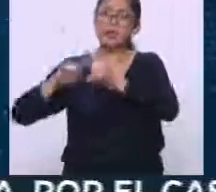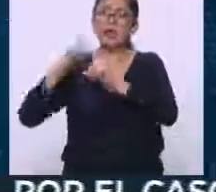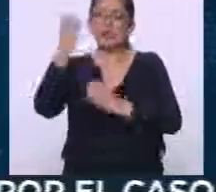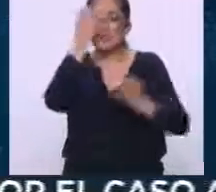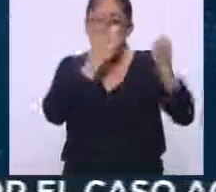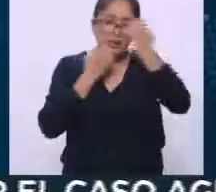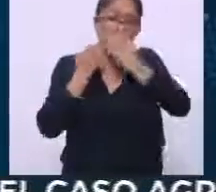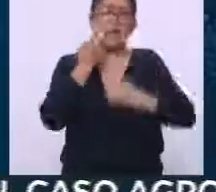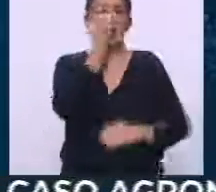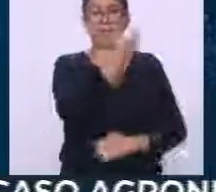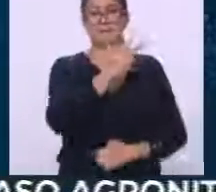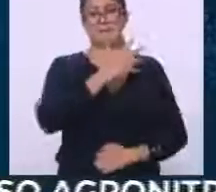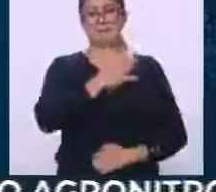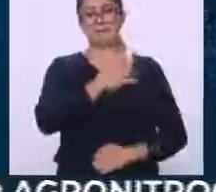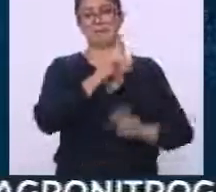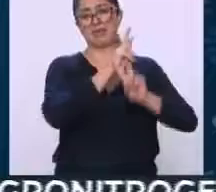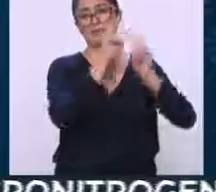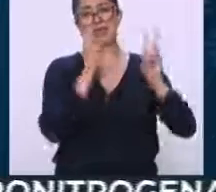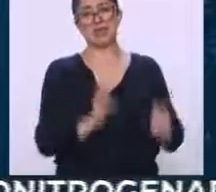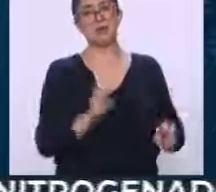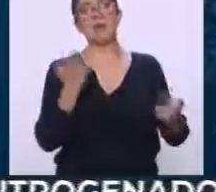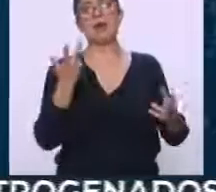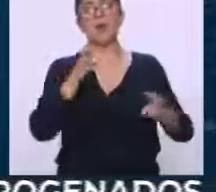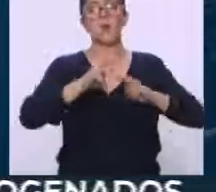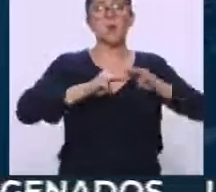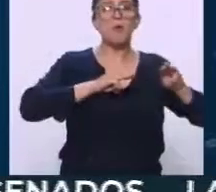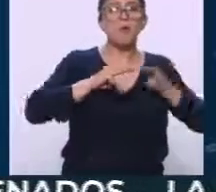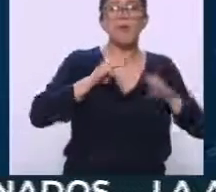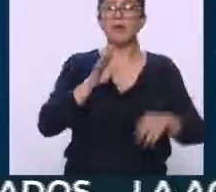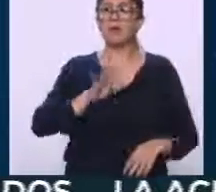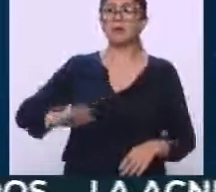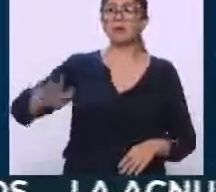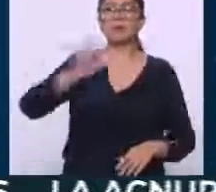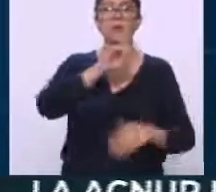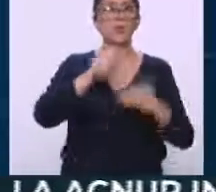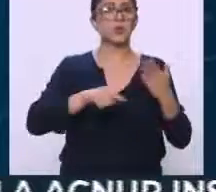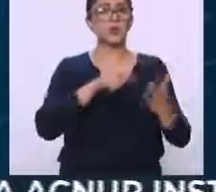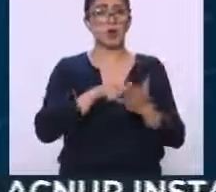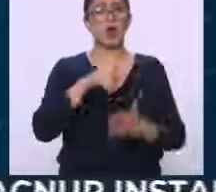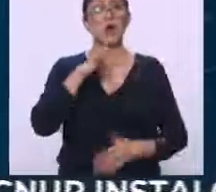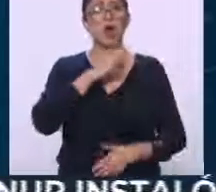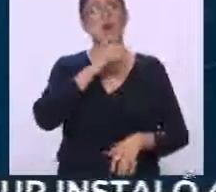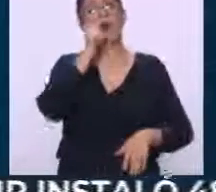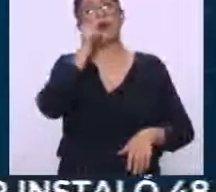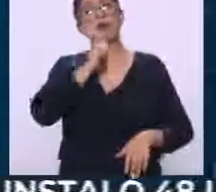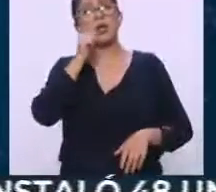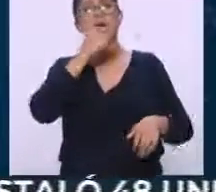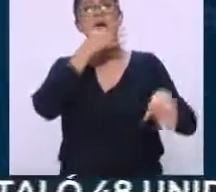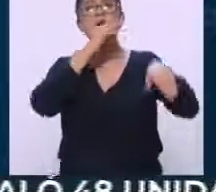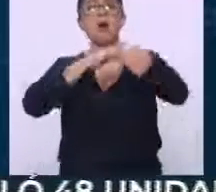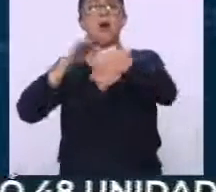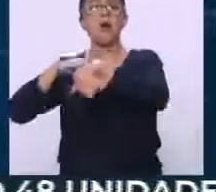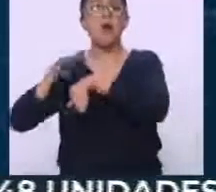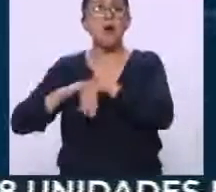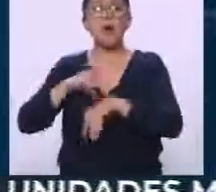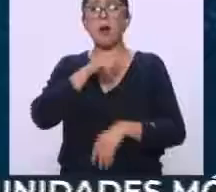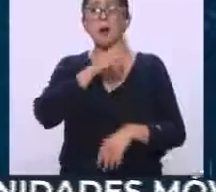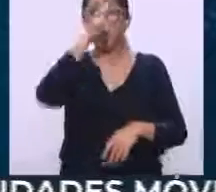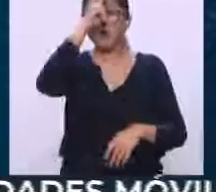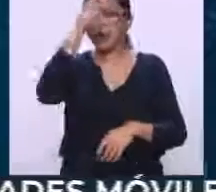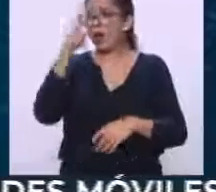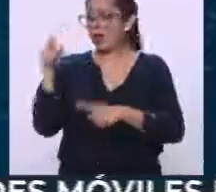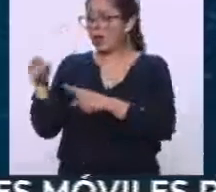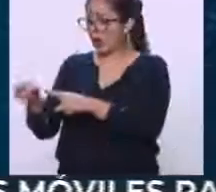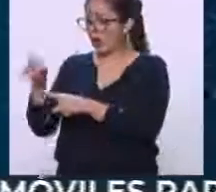tema, y ahí también lo digo, que tiene que ver con movilidad y espacio público, pues hubo muchas alertas de violencia de género que nomás hicieron copy-paste de la